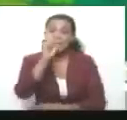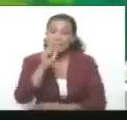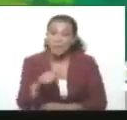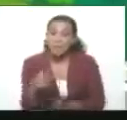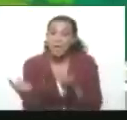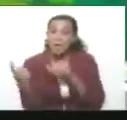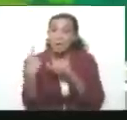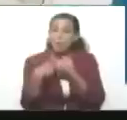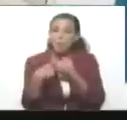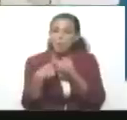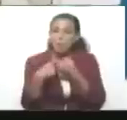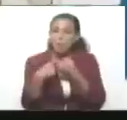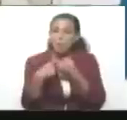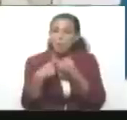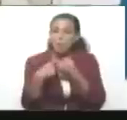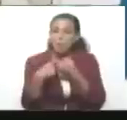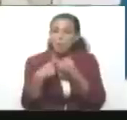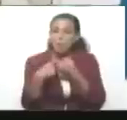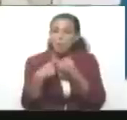incluye